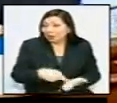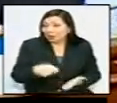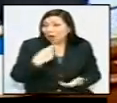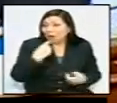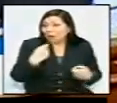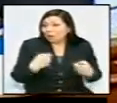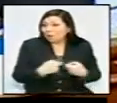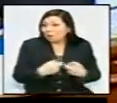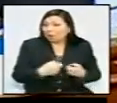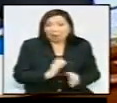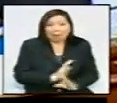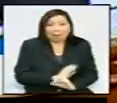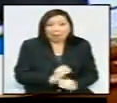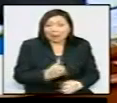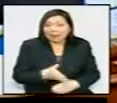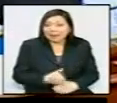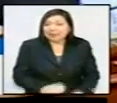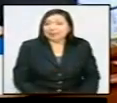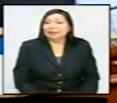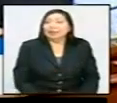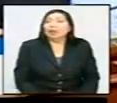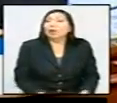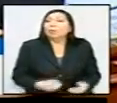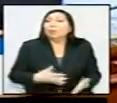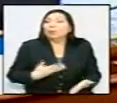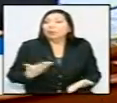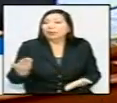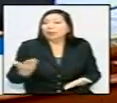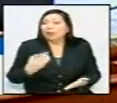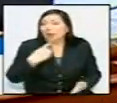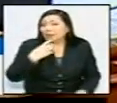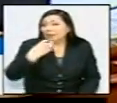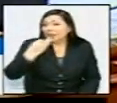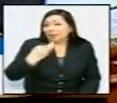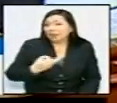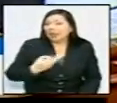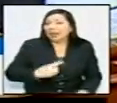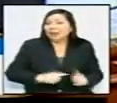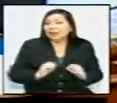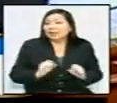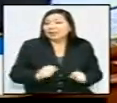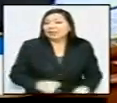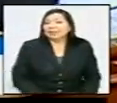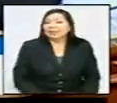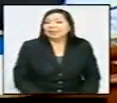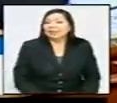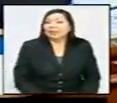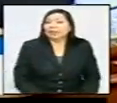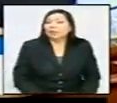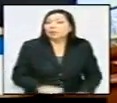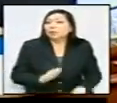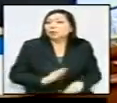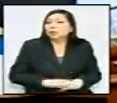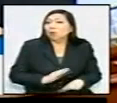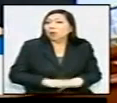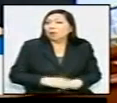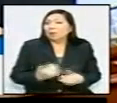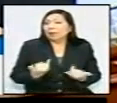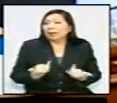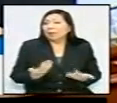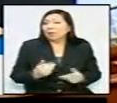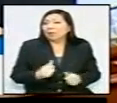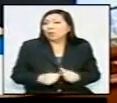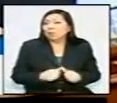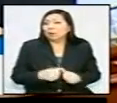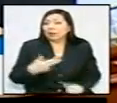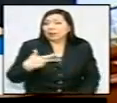correo ni siquiera llegó. Entonces, ¿cómo se puede dar veracidad de algo así? Respecto al supuesto hecho